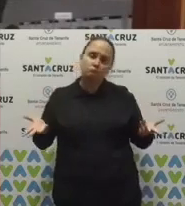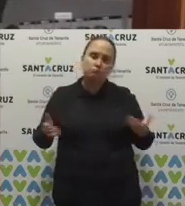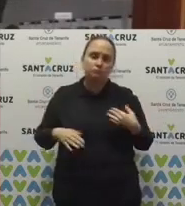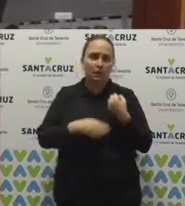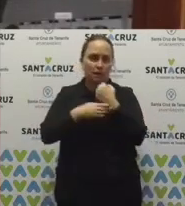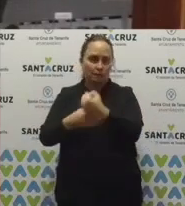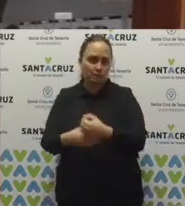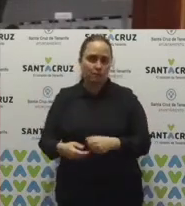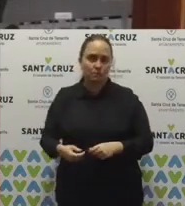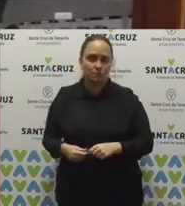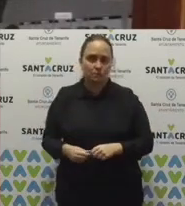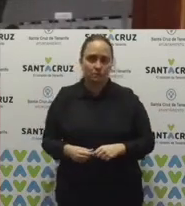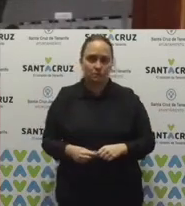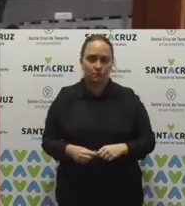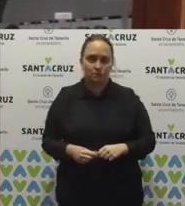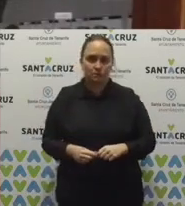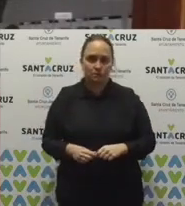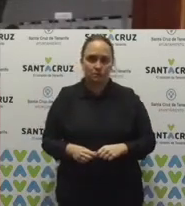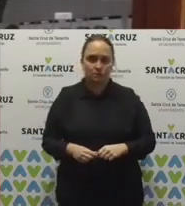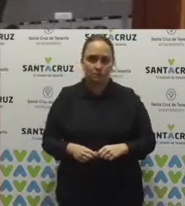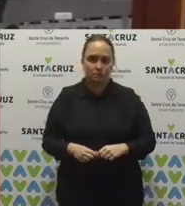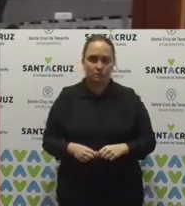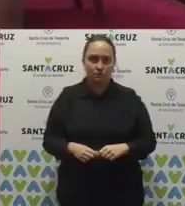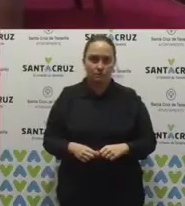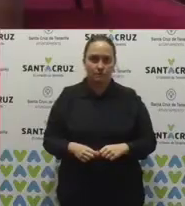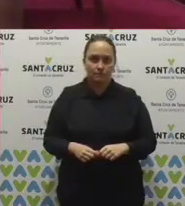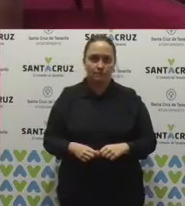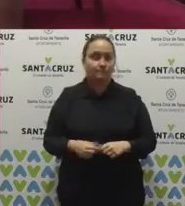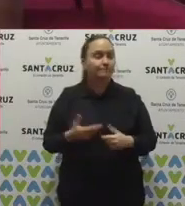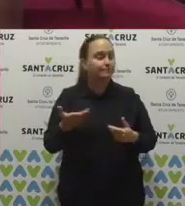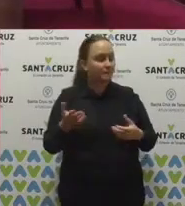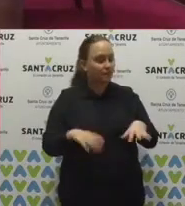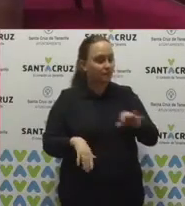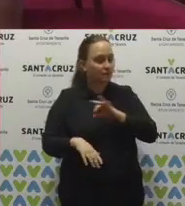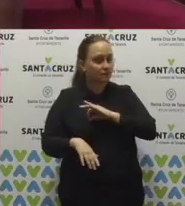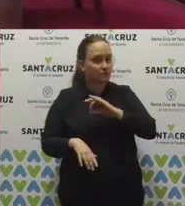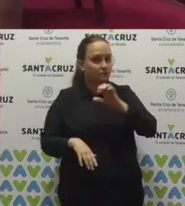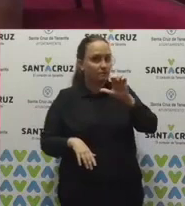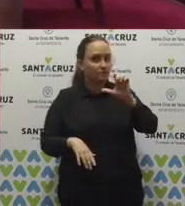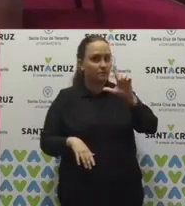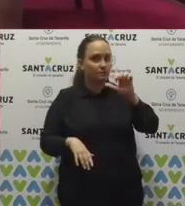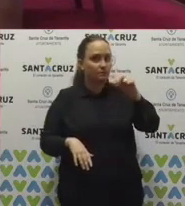apoyo es doña elena